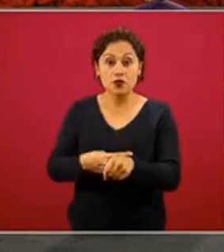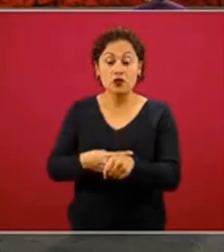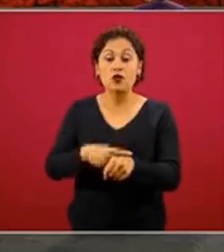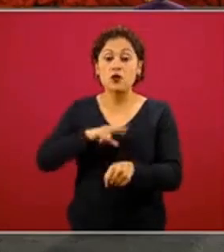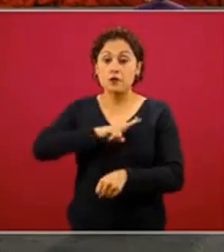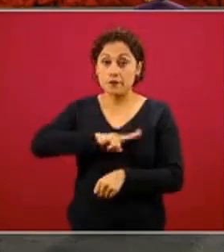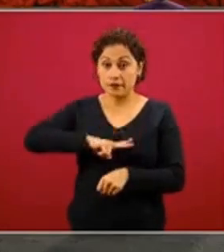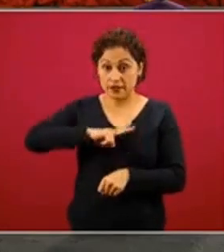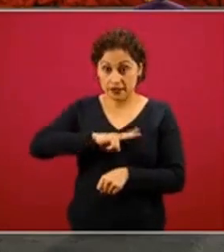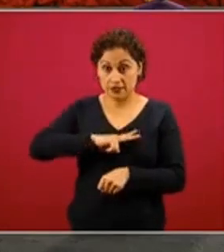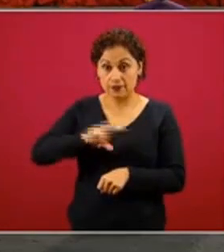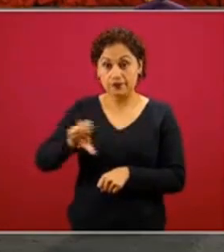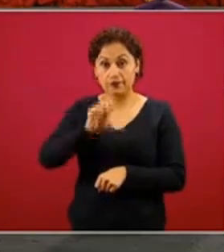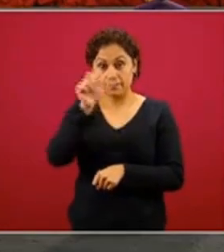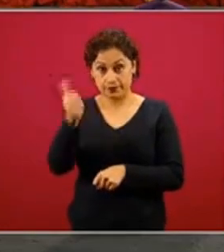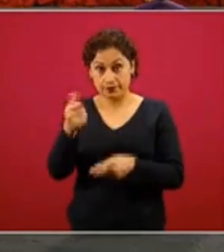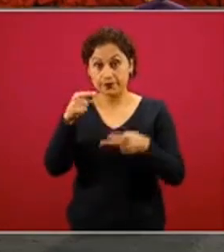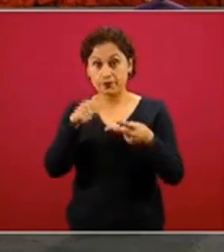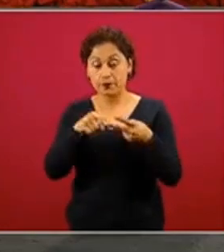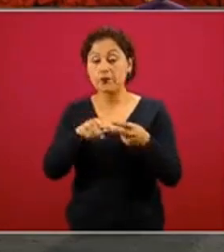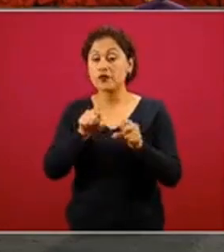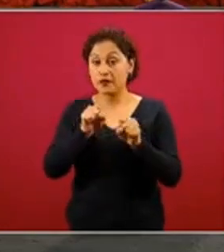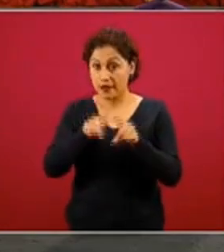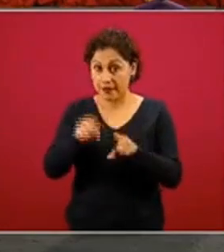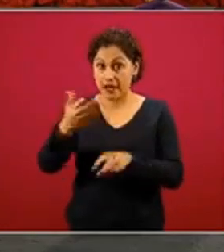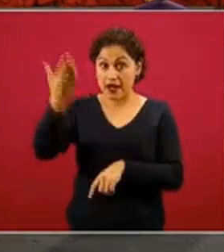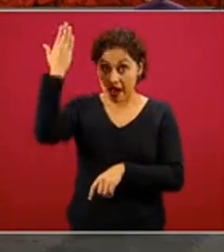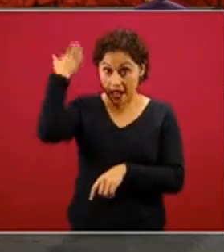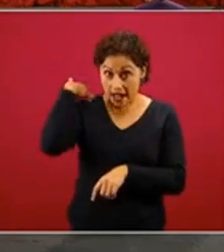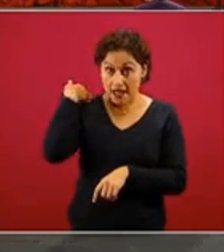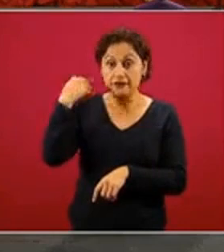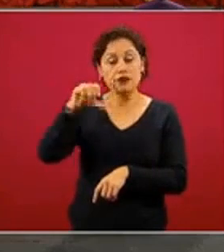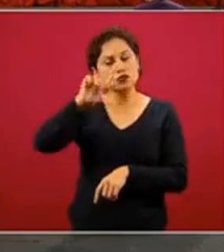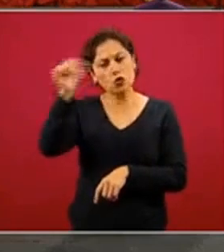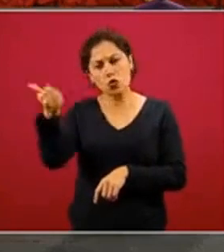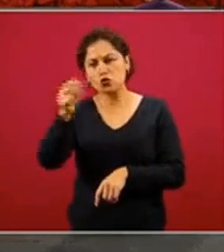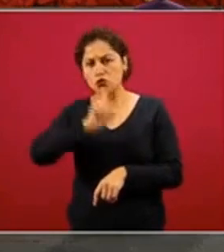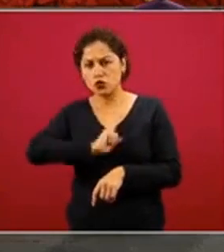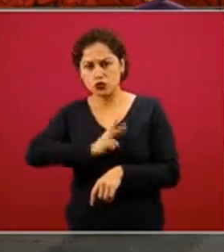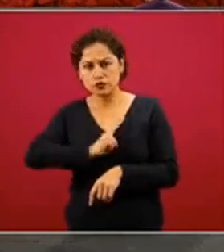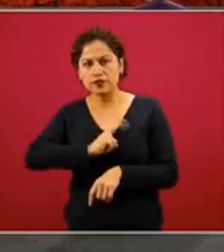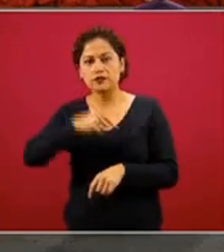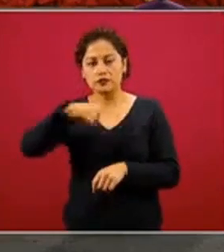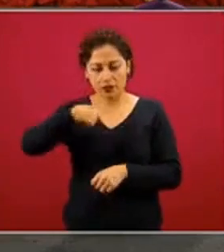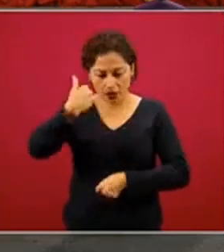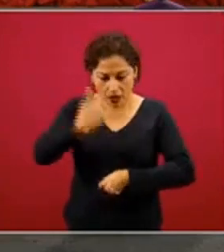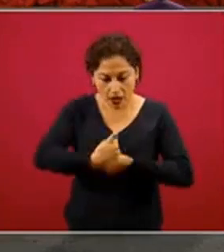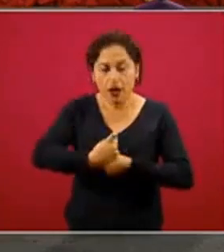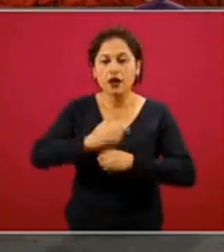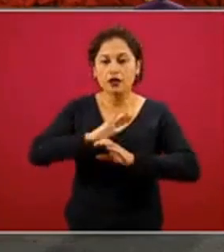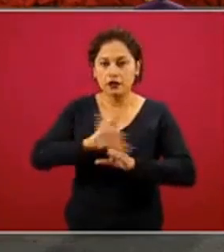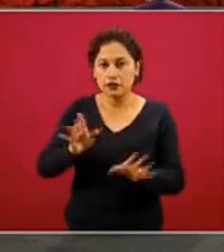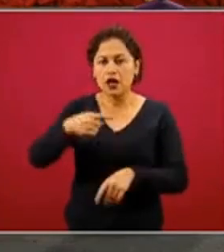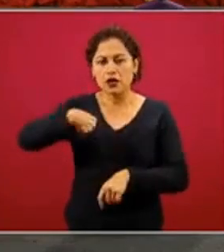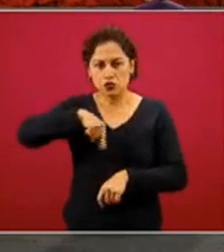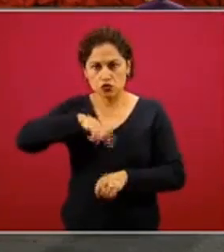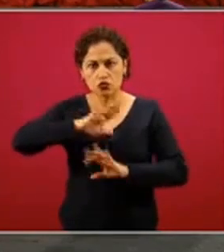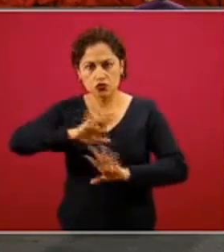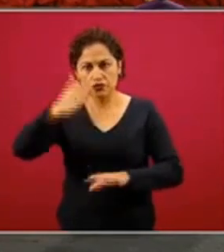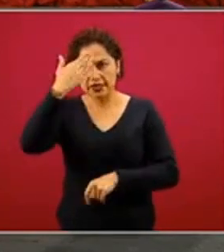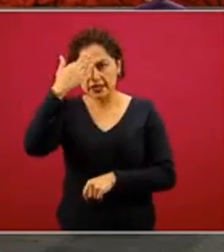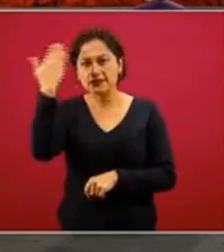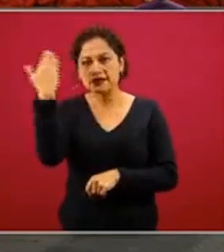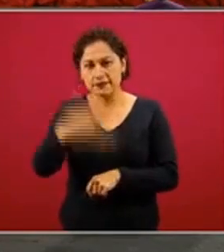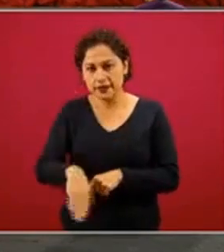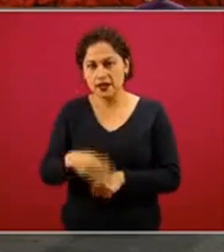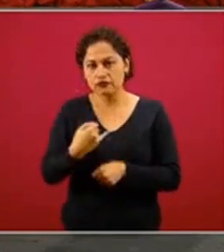el remdesivir, que también tiene una acción ahí, y que esto es novedoso, es uno de los que está más impulsado. Ustedes